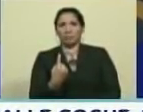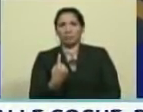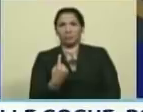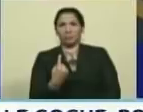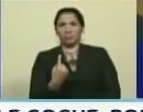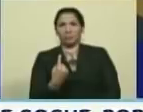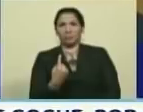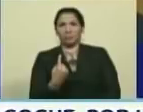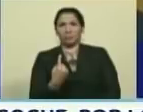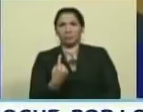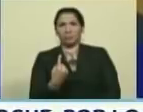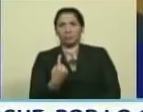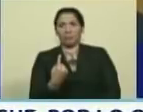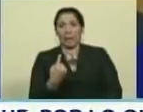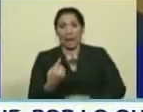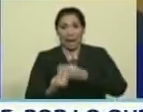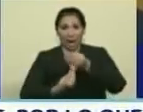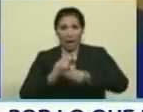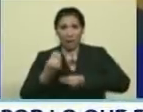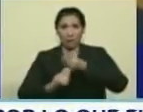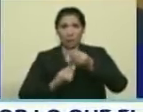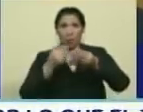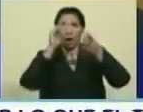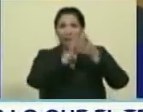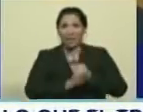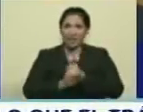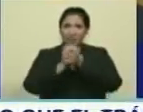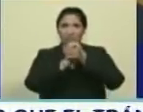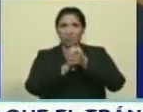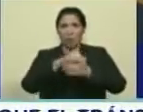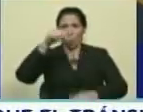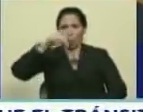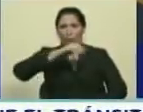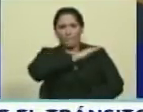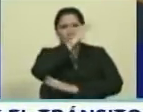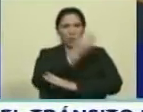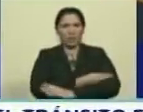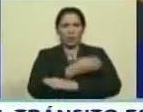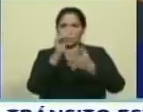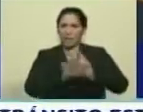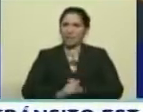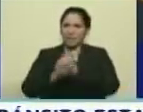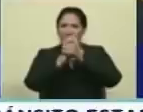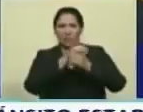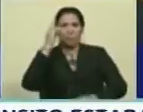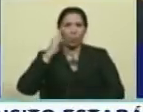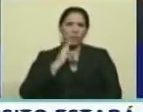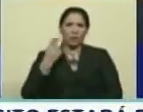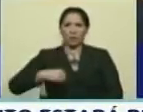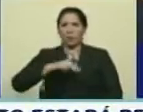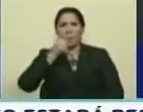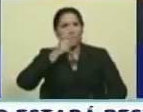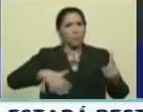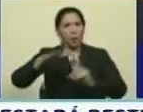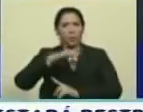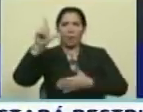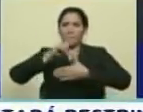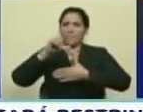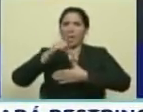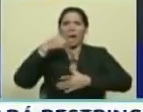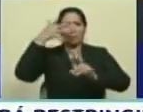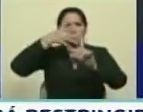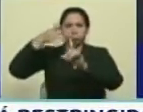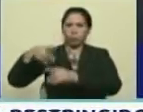Ha sido la alianza, hoy, poderosa alianza bolivariana de los pueblos de nuestra América, que le ha llevado